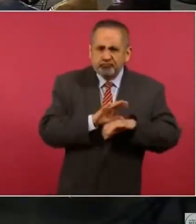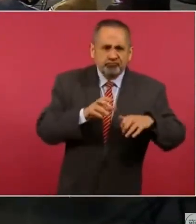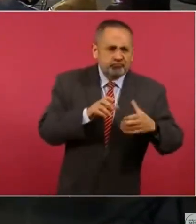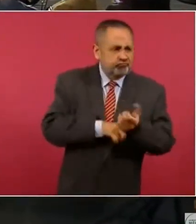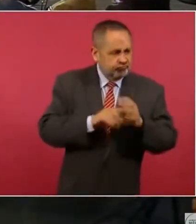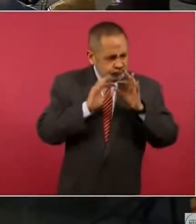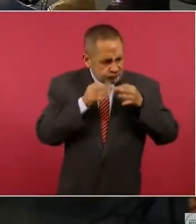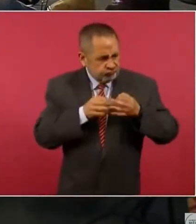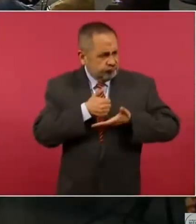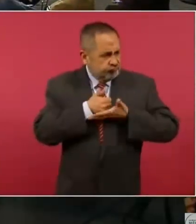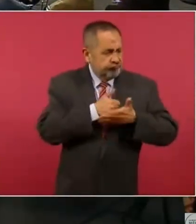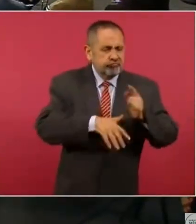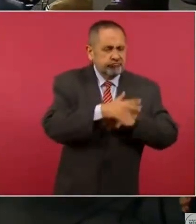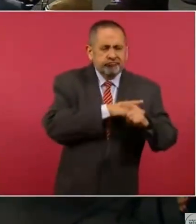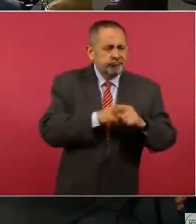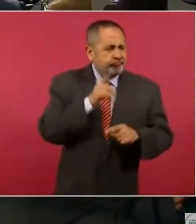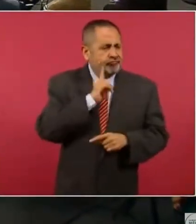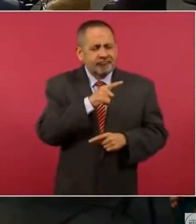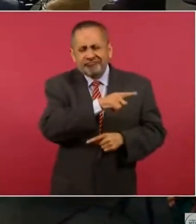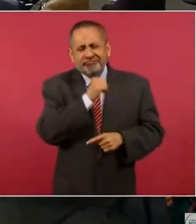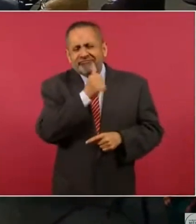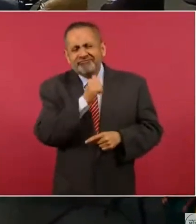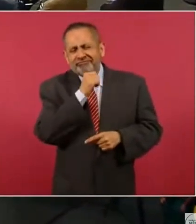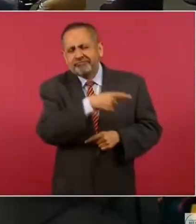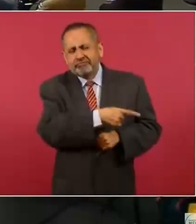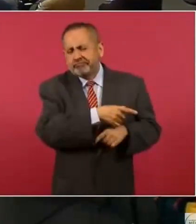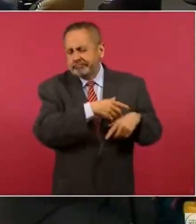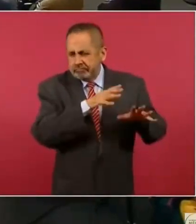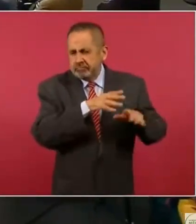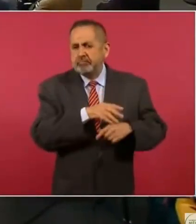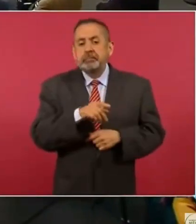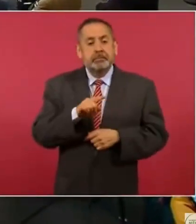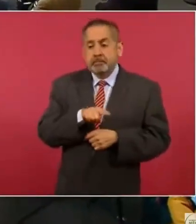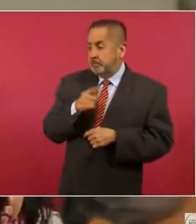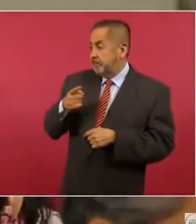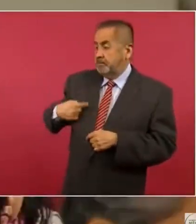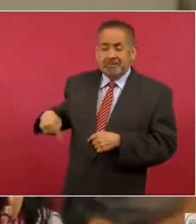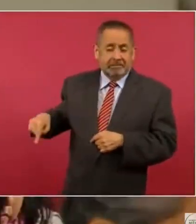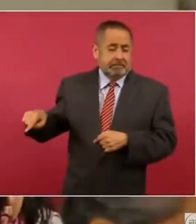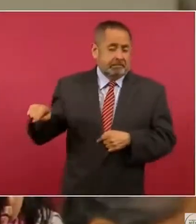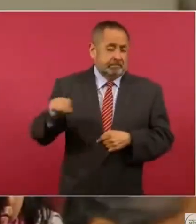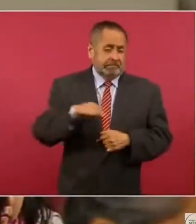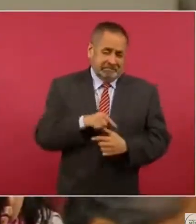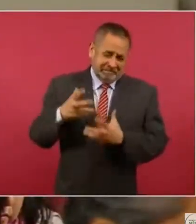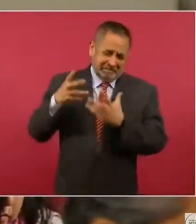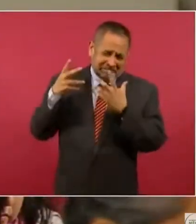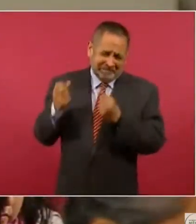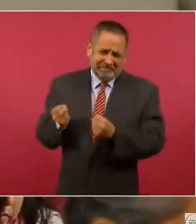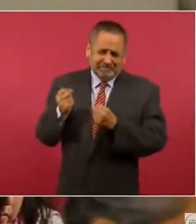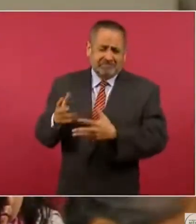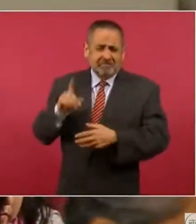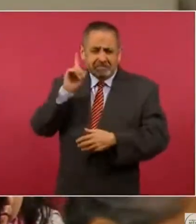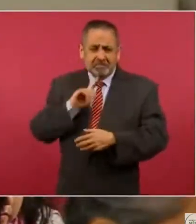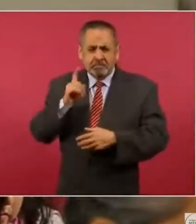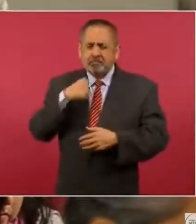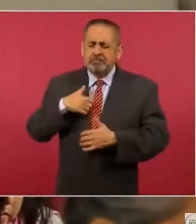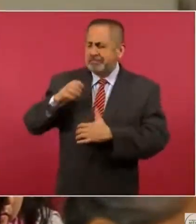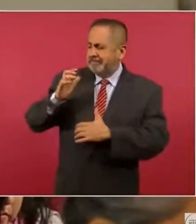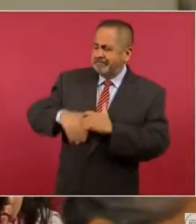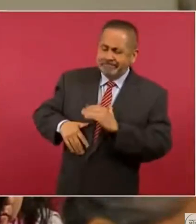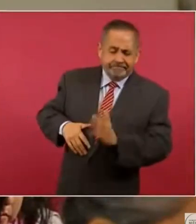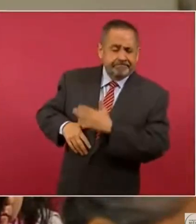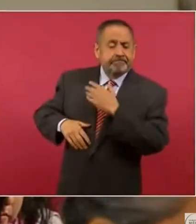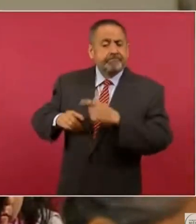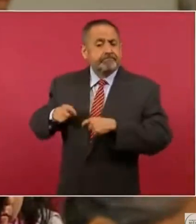ellas, con su entorno y con las demás mujeres, habemos muchas otras y hay muchas otras. Yo voy de salida ya, viene la